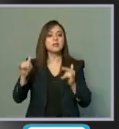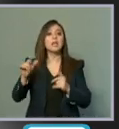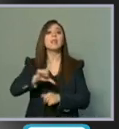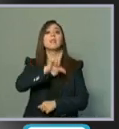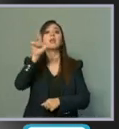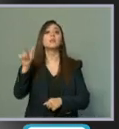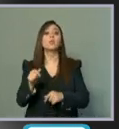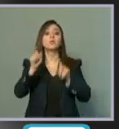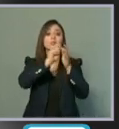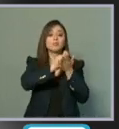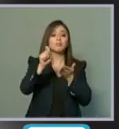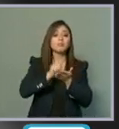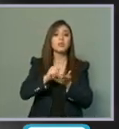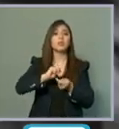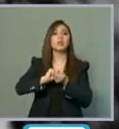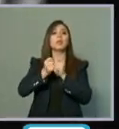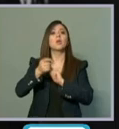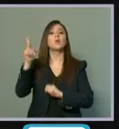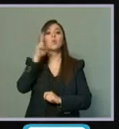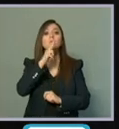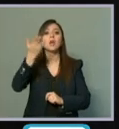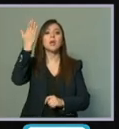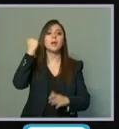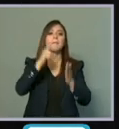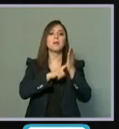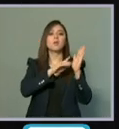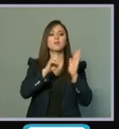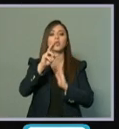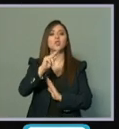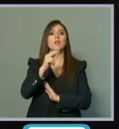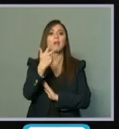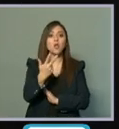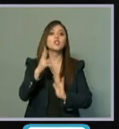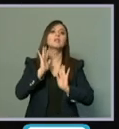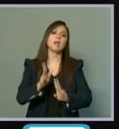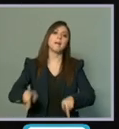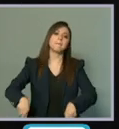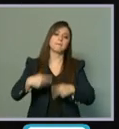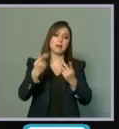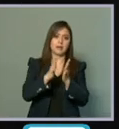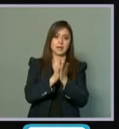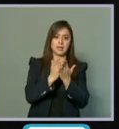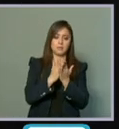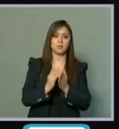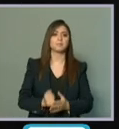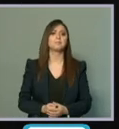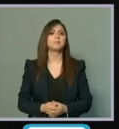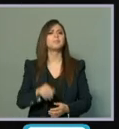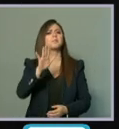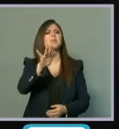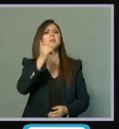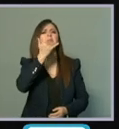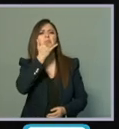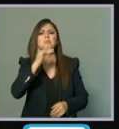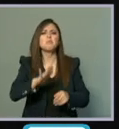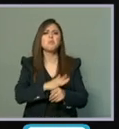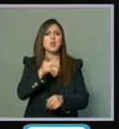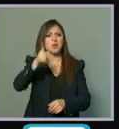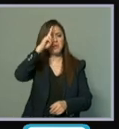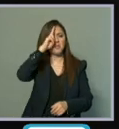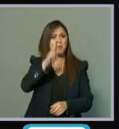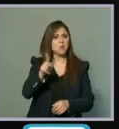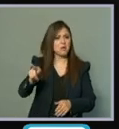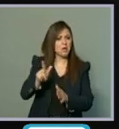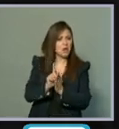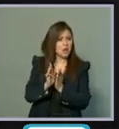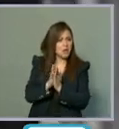Unión Soviética se publica hasta 1988. Pero platícanos un poquito por qué era que no se permitía publicar esta obra en Rusia, porque ahorita nos dijiste la